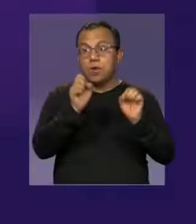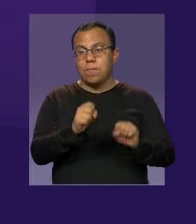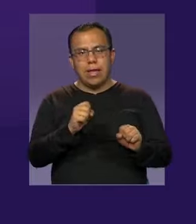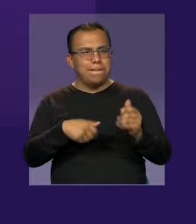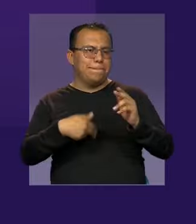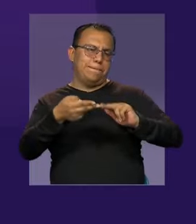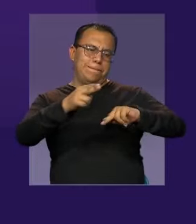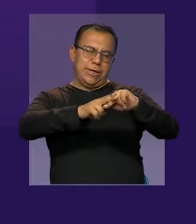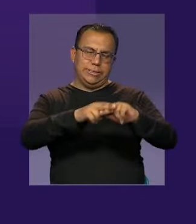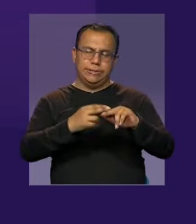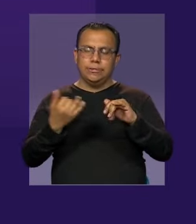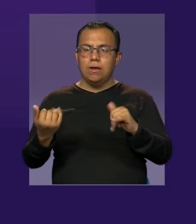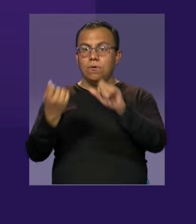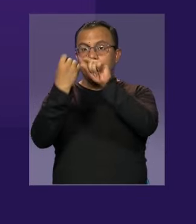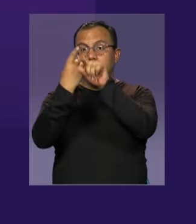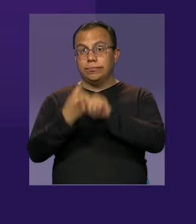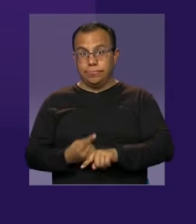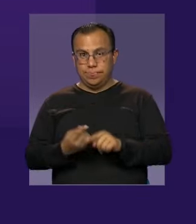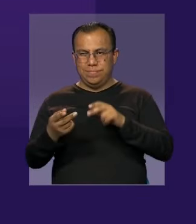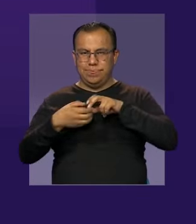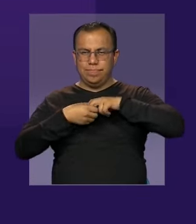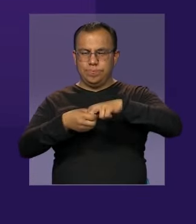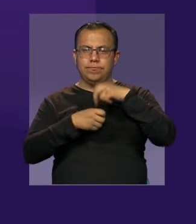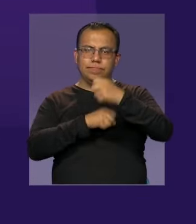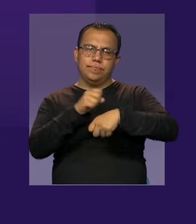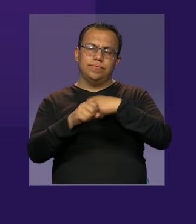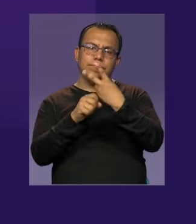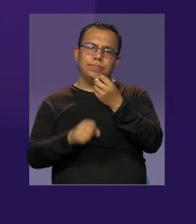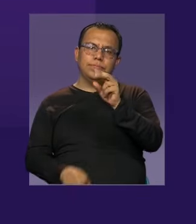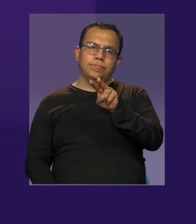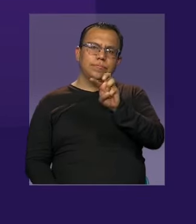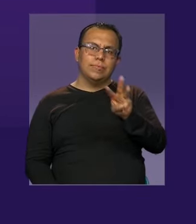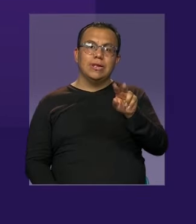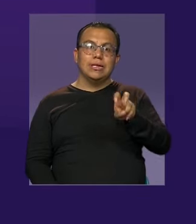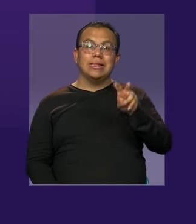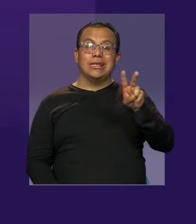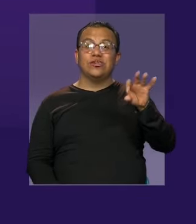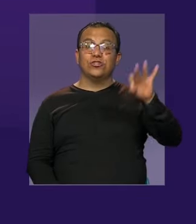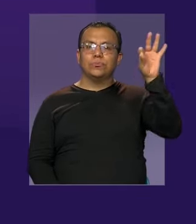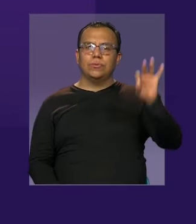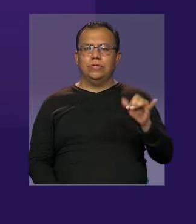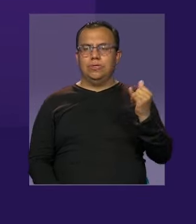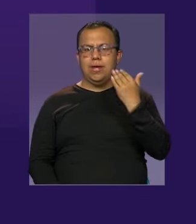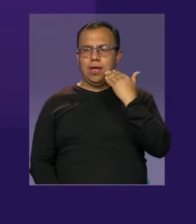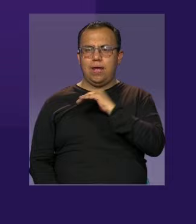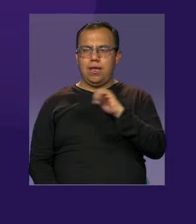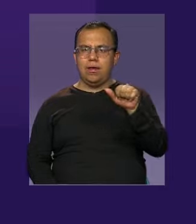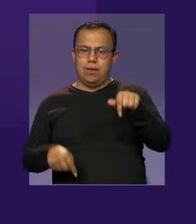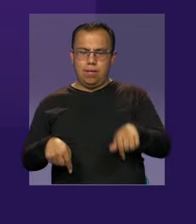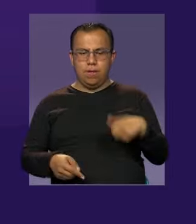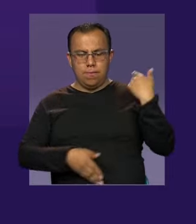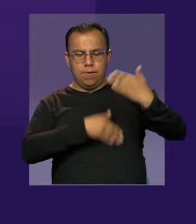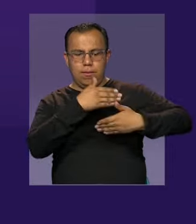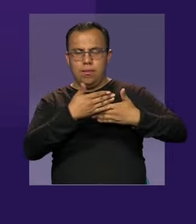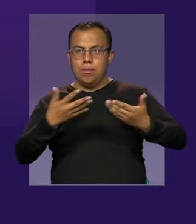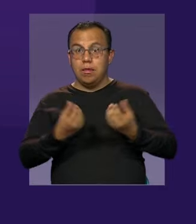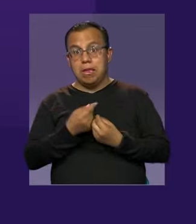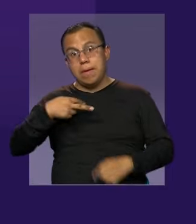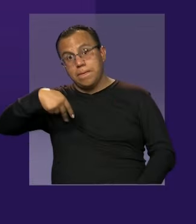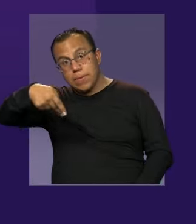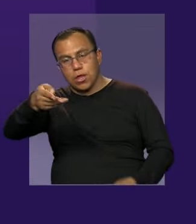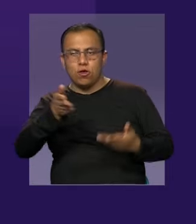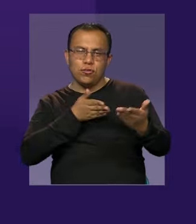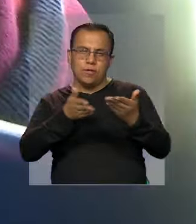exceder. Según la encuesta de movilidad de 2023, el 72% de las mujeres se movilizan a pie o en